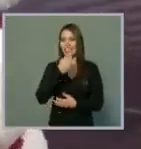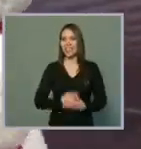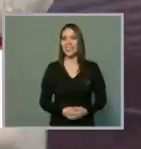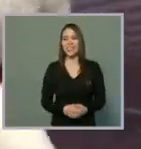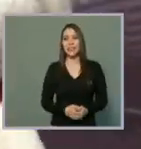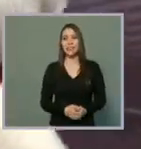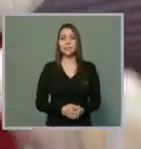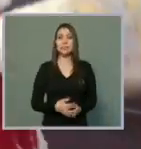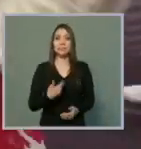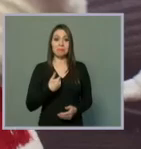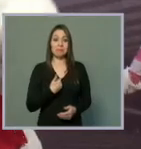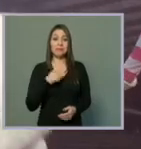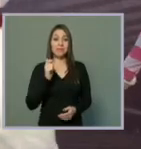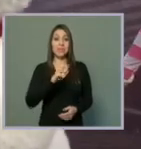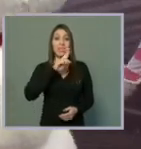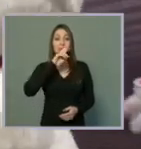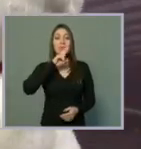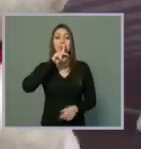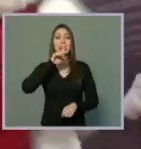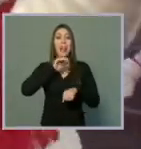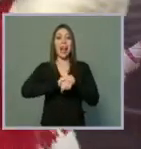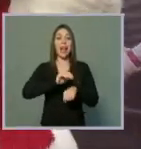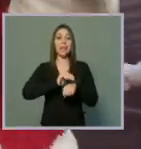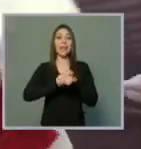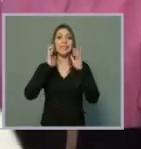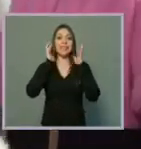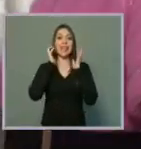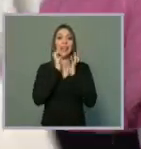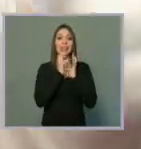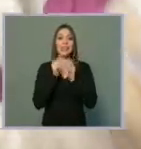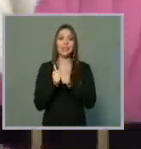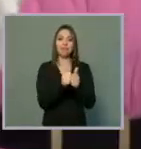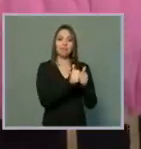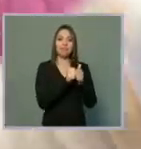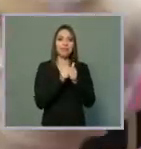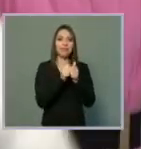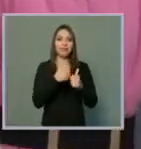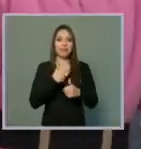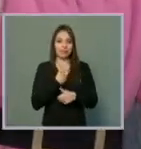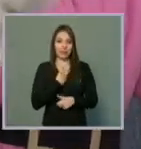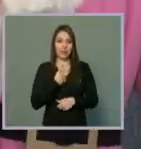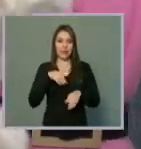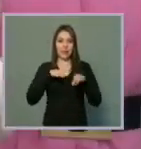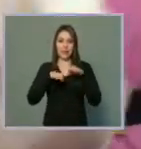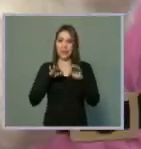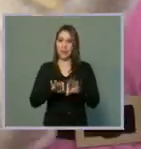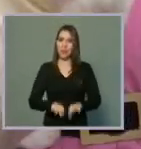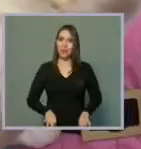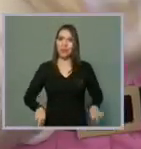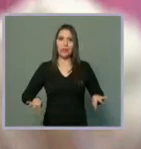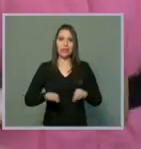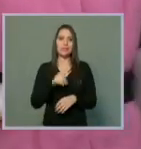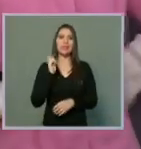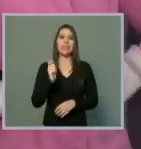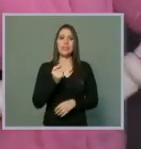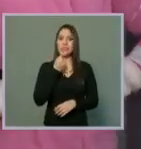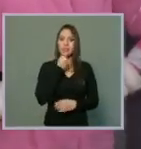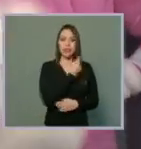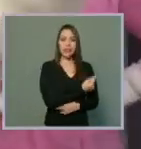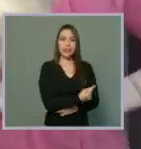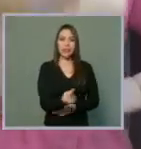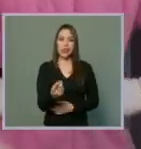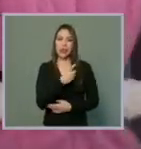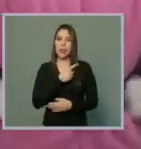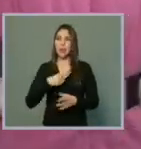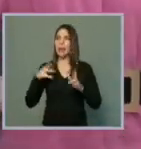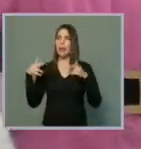Soy uno de los mejores amigos de Santa Claus y tengo una labor muy importante: que todos los niños reciban sus